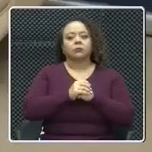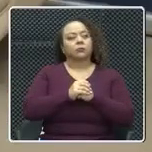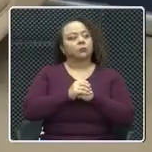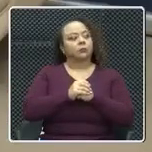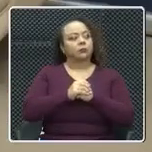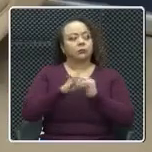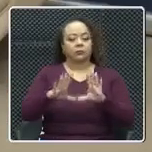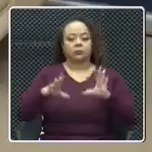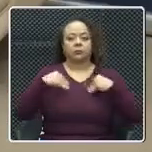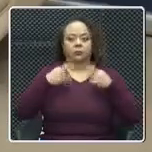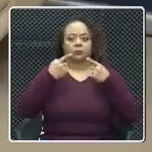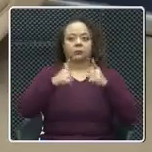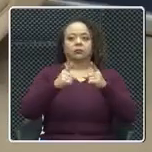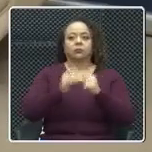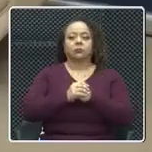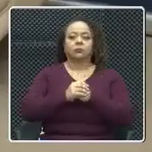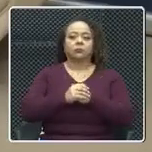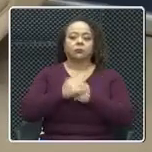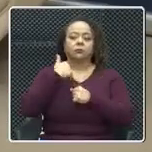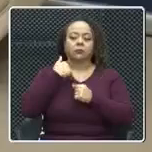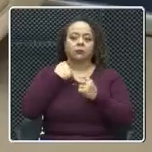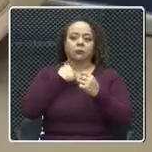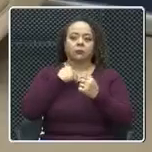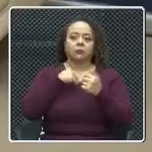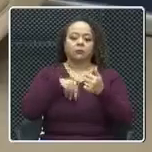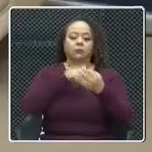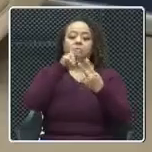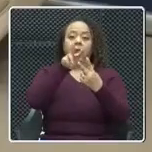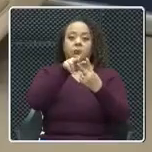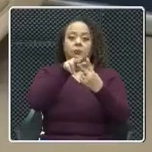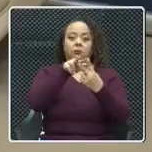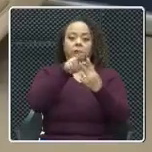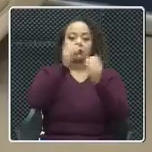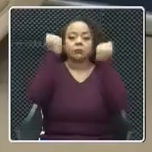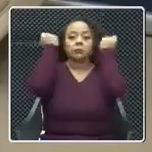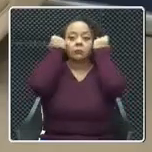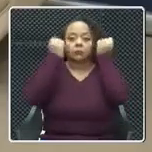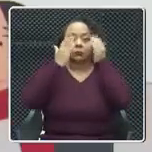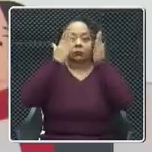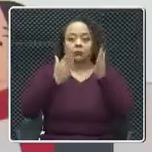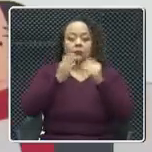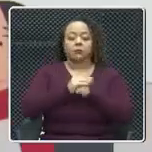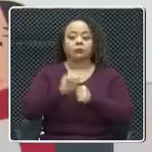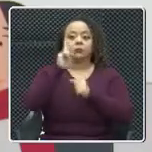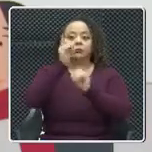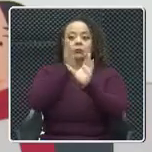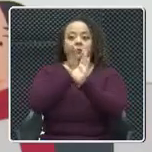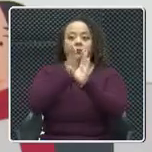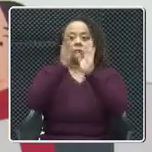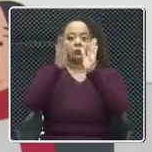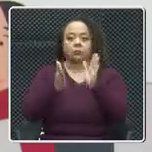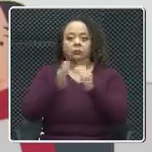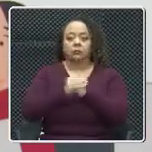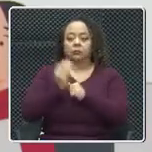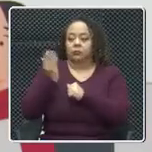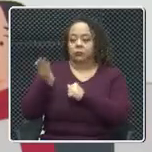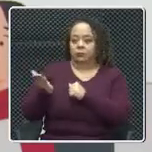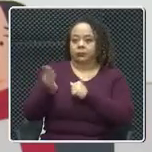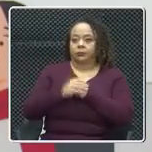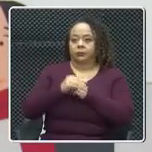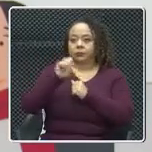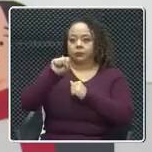en la aceptación del caso. Hay dos psiquiatras, hay un psicólogo, una uh-huh, psicóloga, que en este